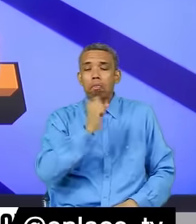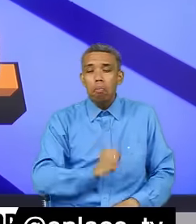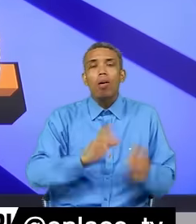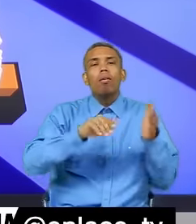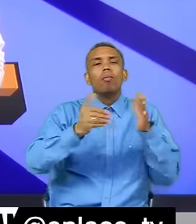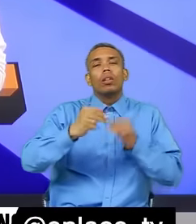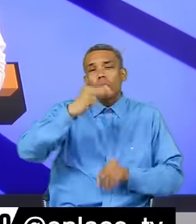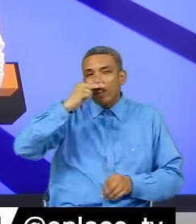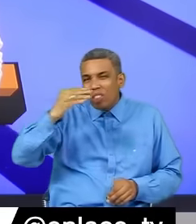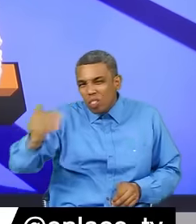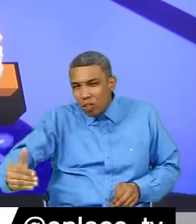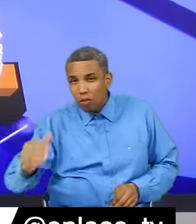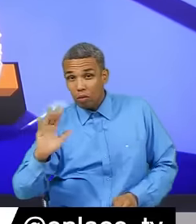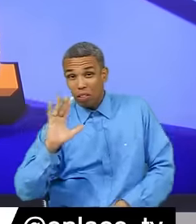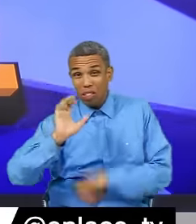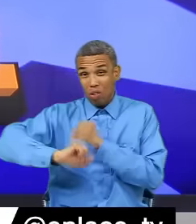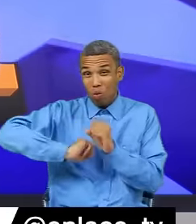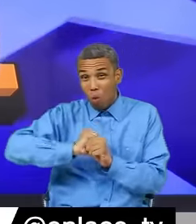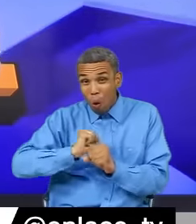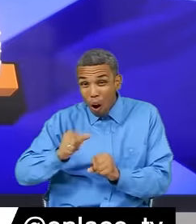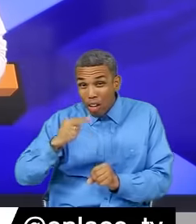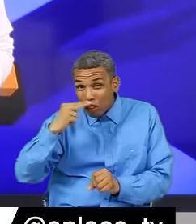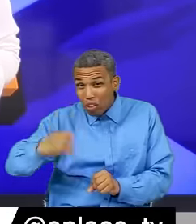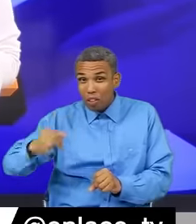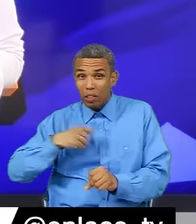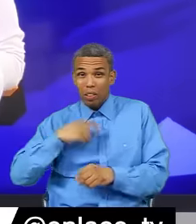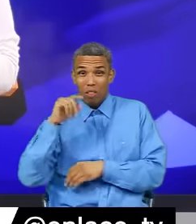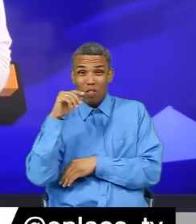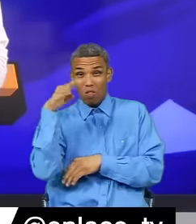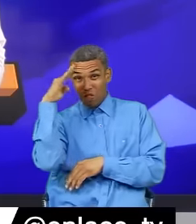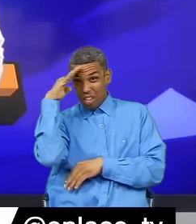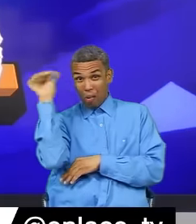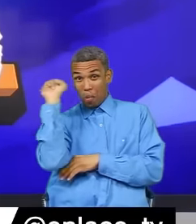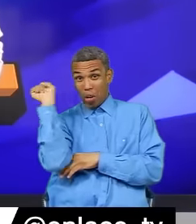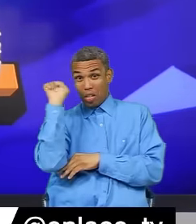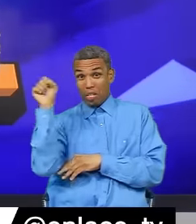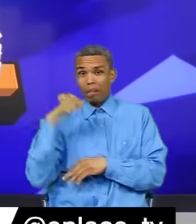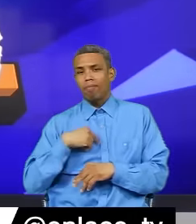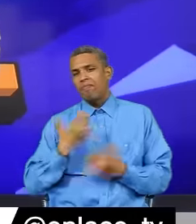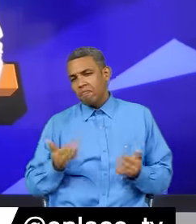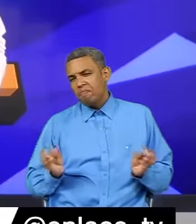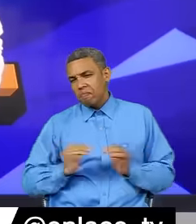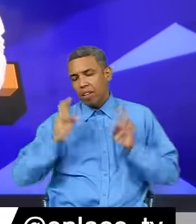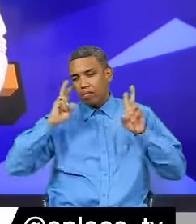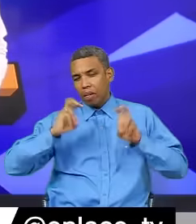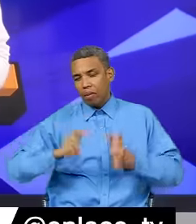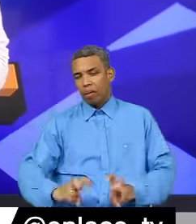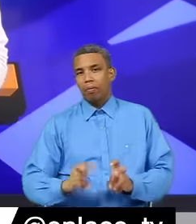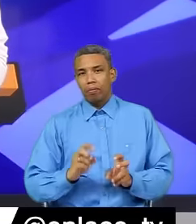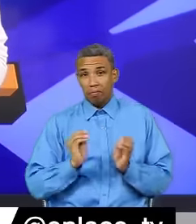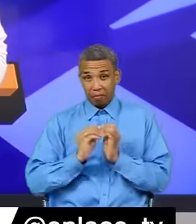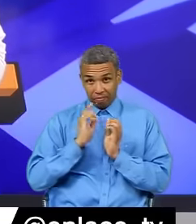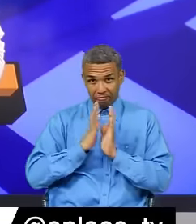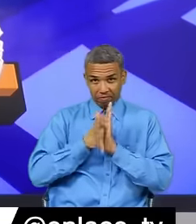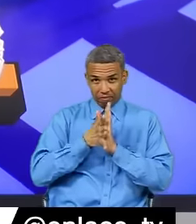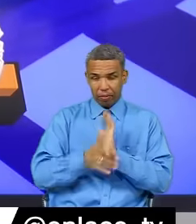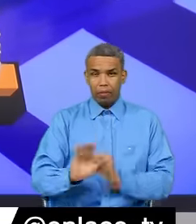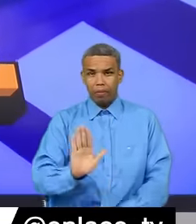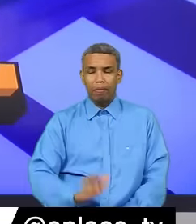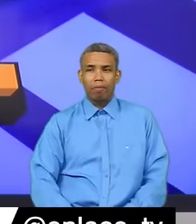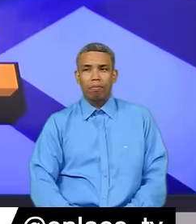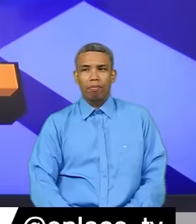una camioneta que iba conducida por miembros de la Policía Nacional. Estas y otras informaciones serán tratadas en la presente emisión. Bienvenidos a